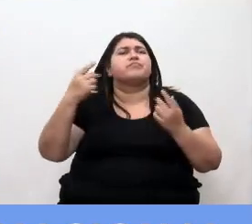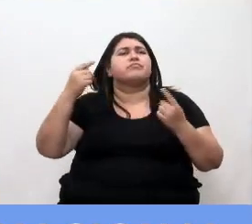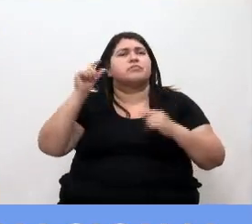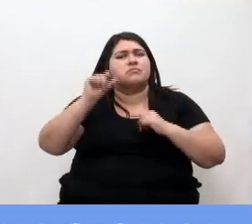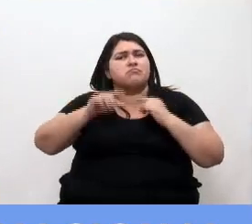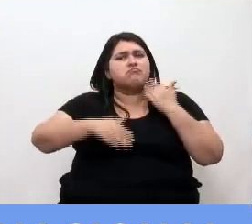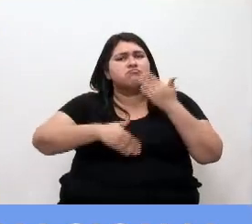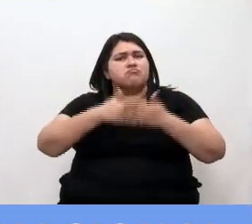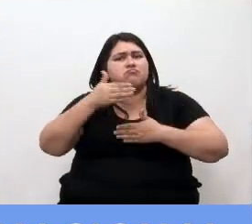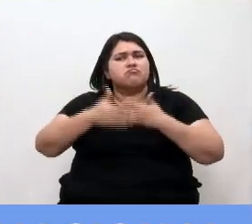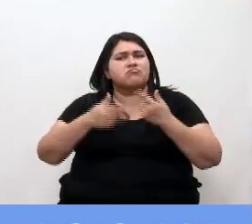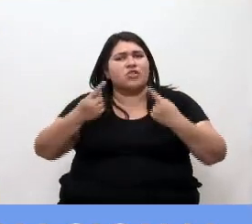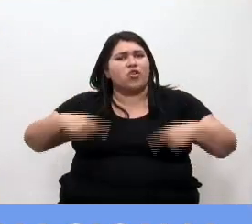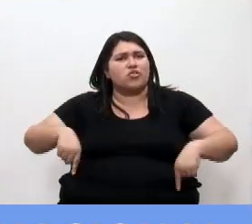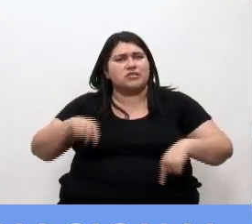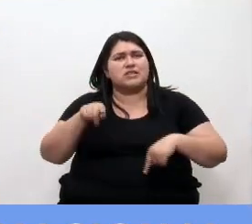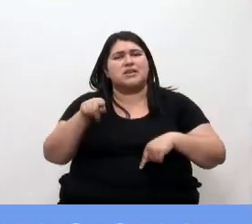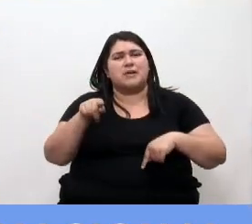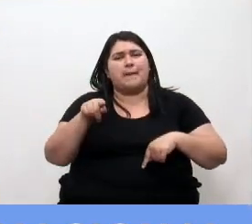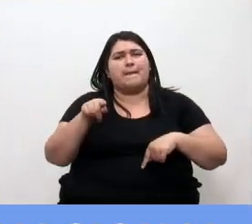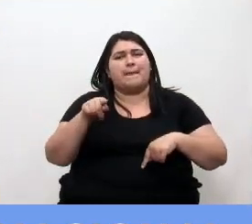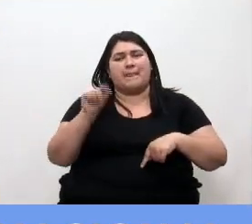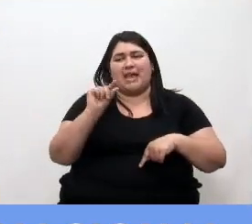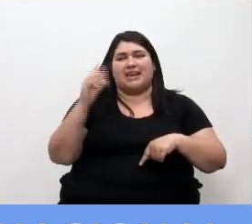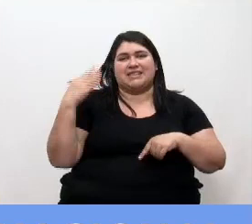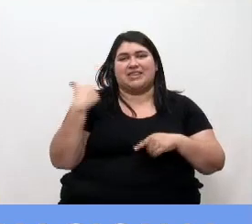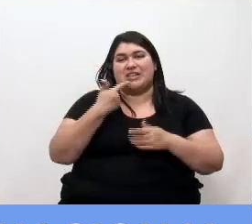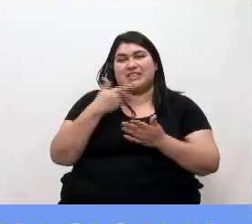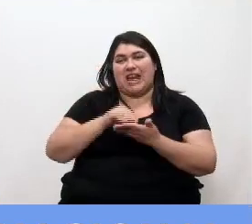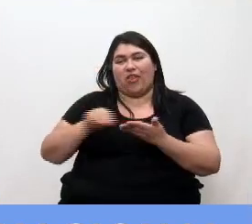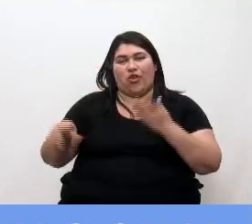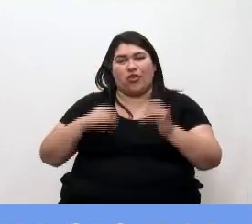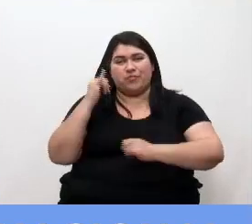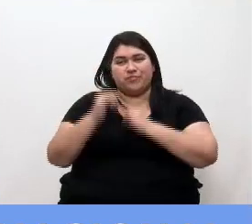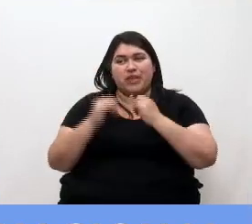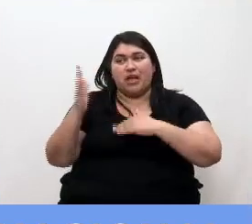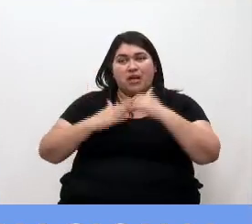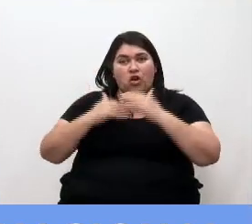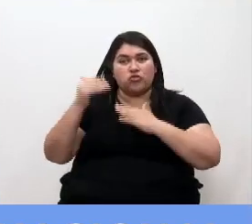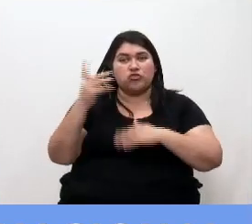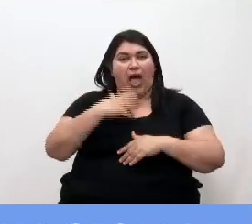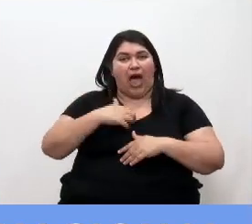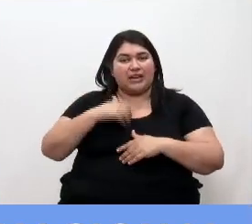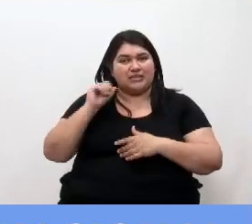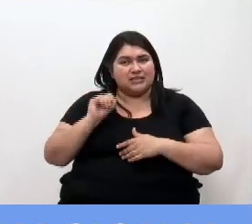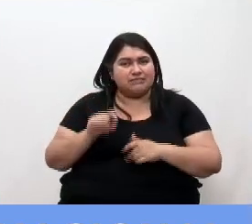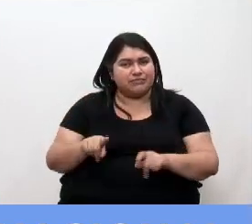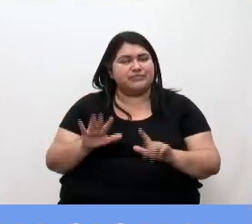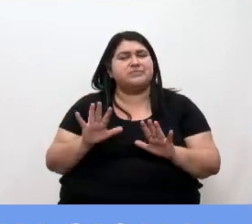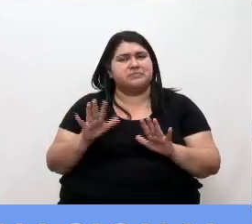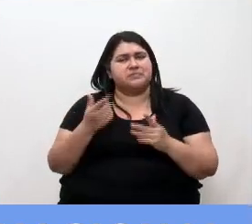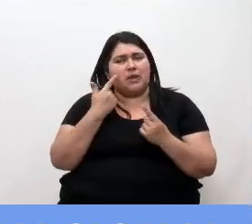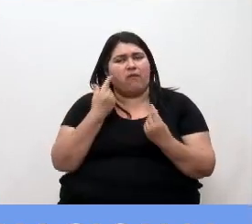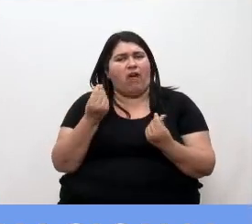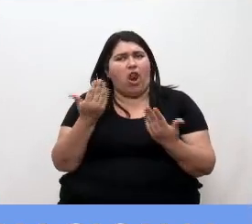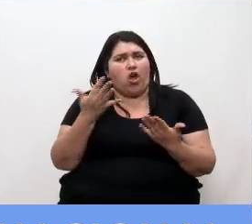construyendo y que recién decía el senador Y esa que construyó nuestra Argentina bueno es evidencia de